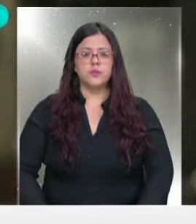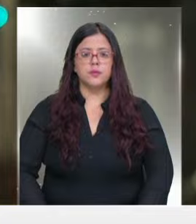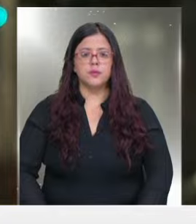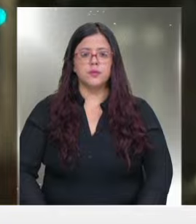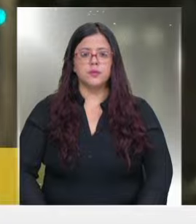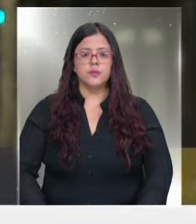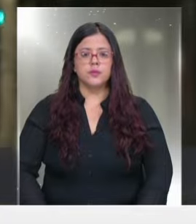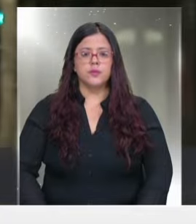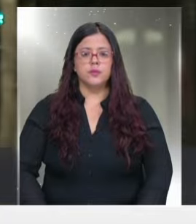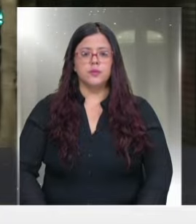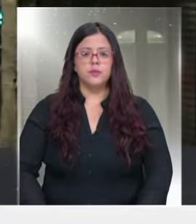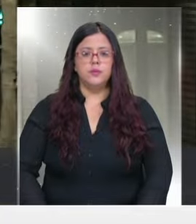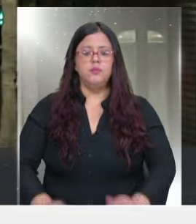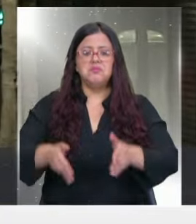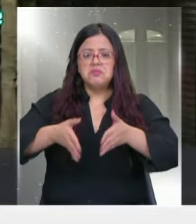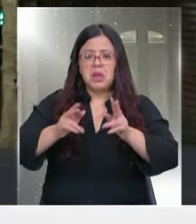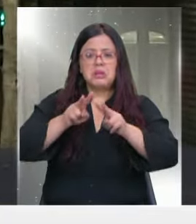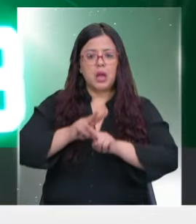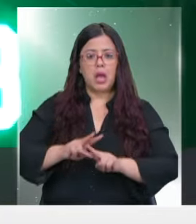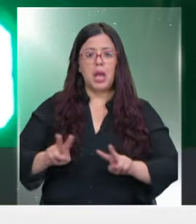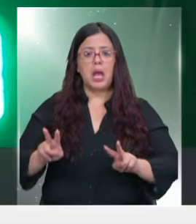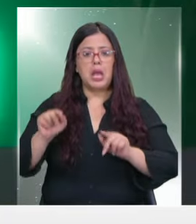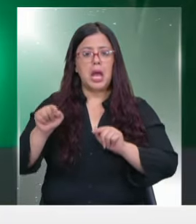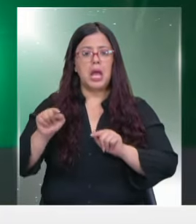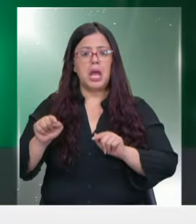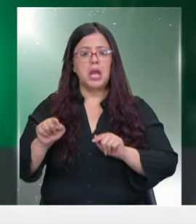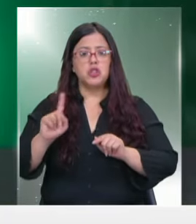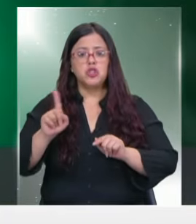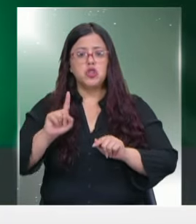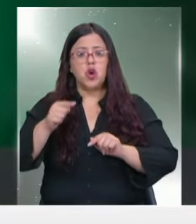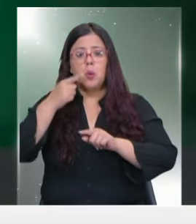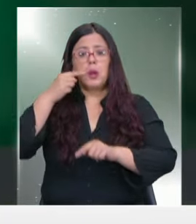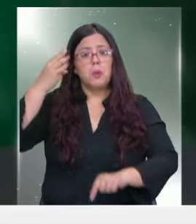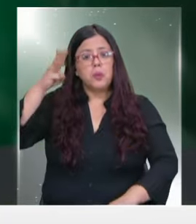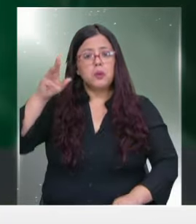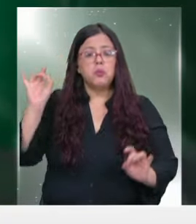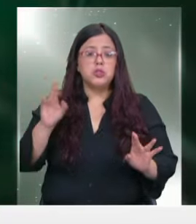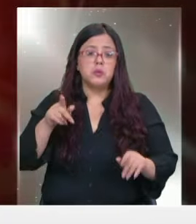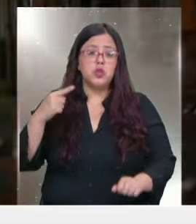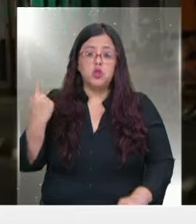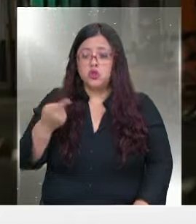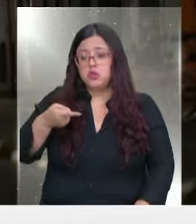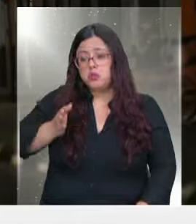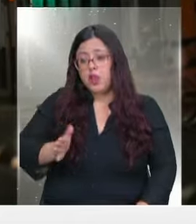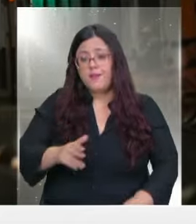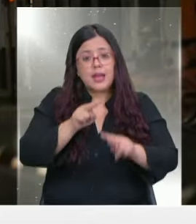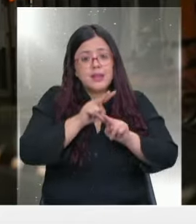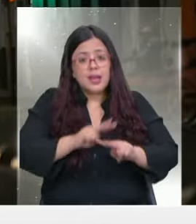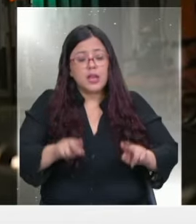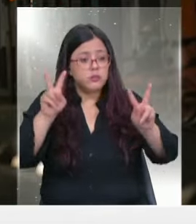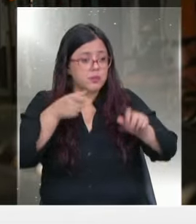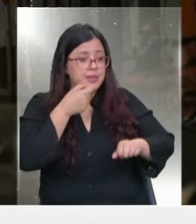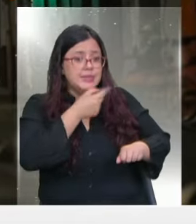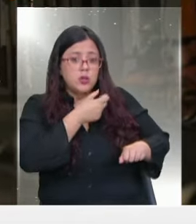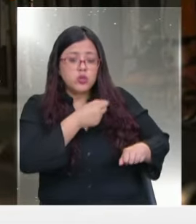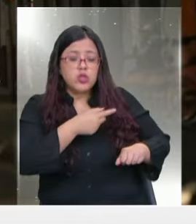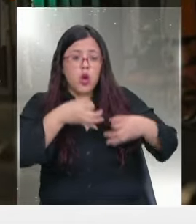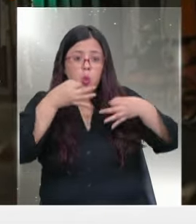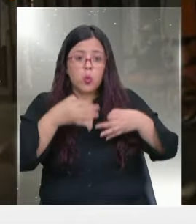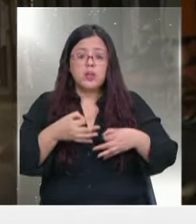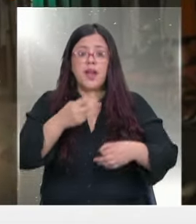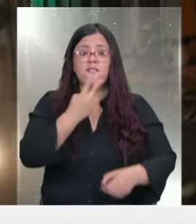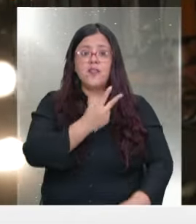Ah, no, esta calle es súper tranquila. Si no hubiese sido por el Monsalve, todavía estaríamos tranquilos. Los hechos denunciados sucedieron